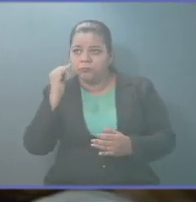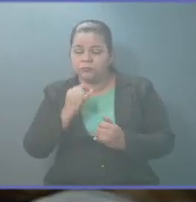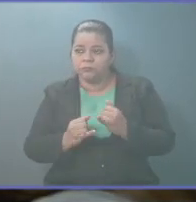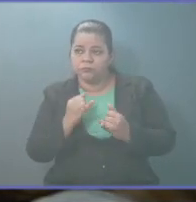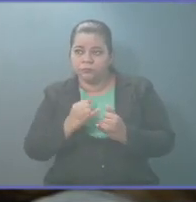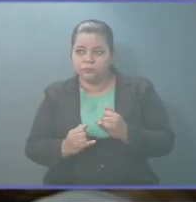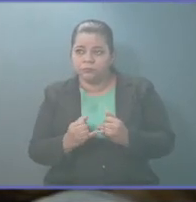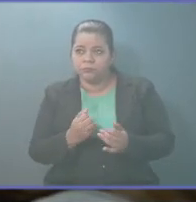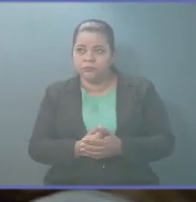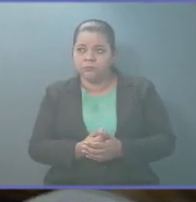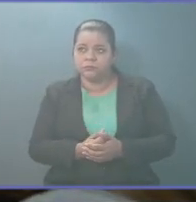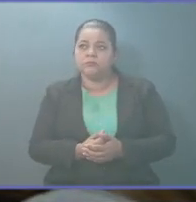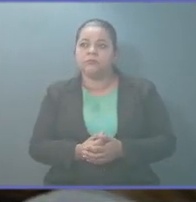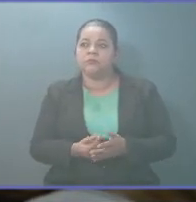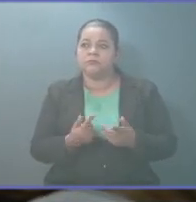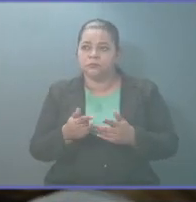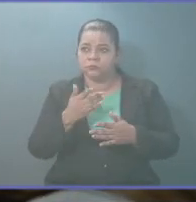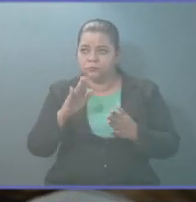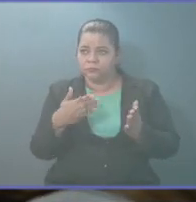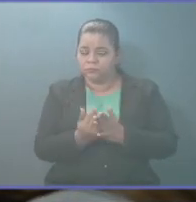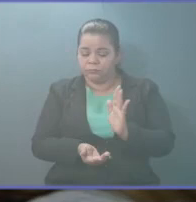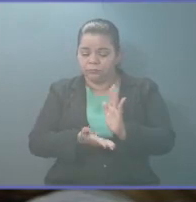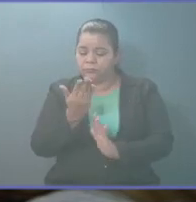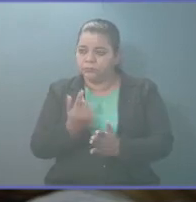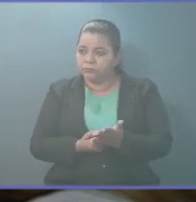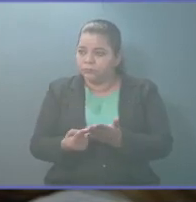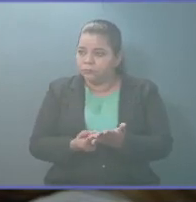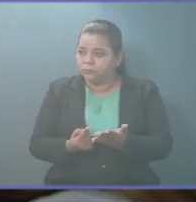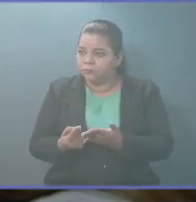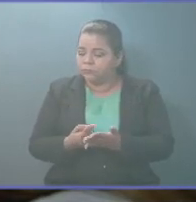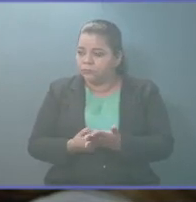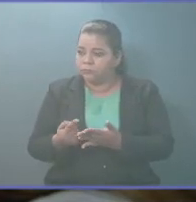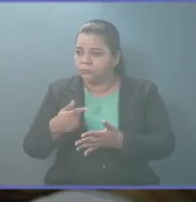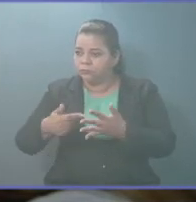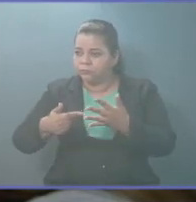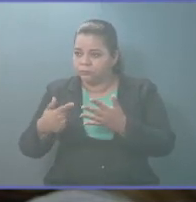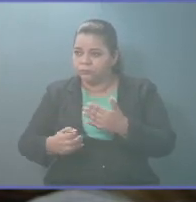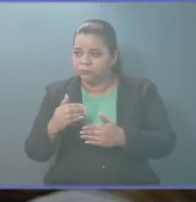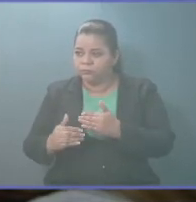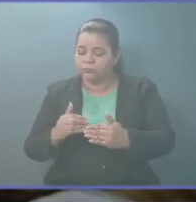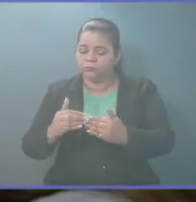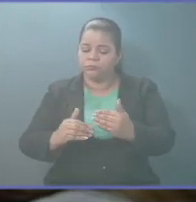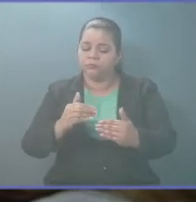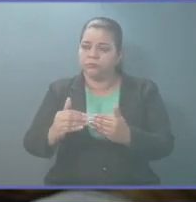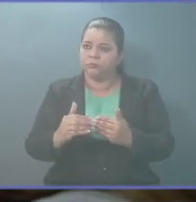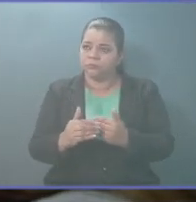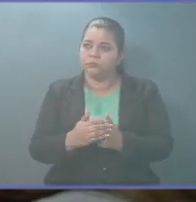Con lo que él manifiesta, con lo que manifestó el técnico.